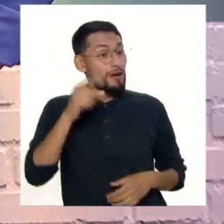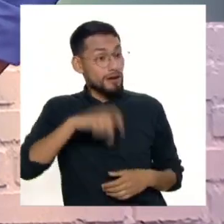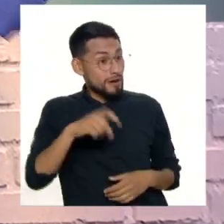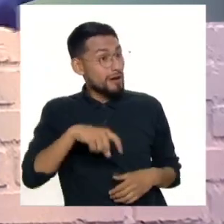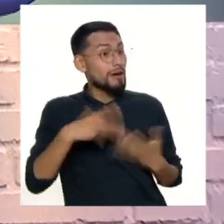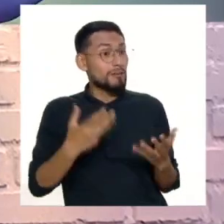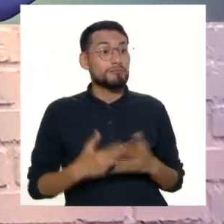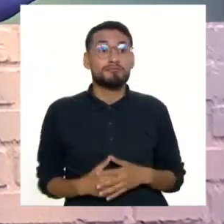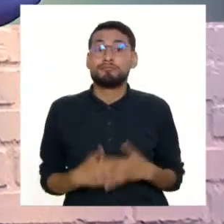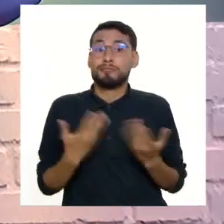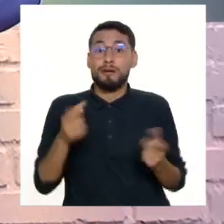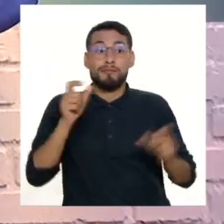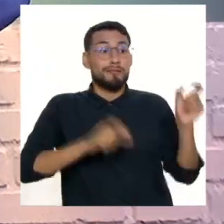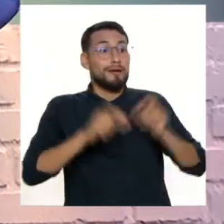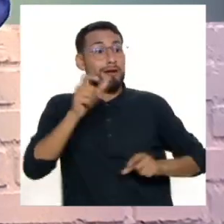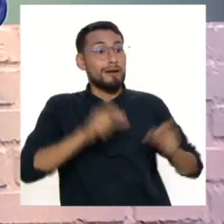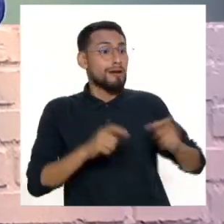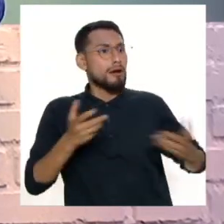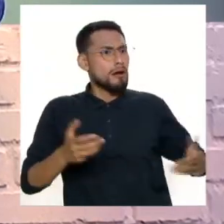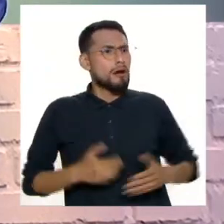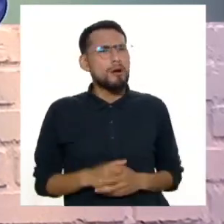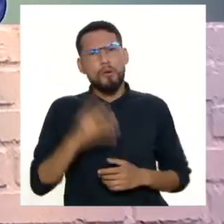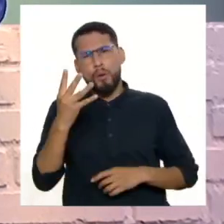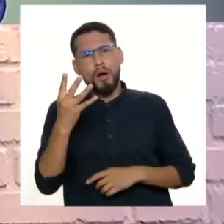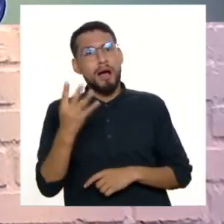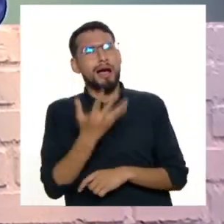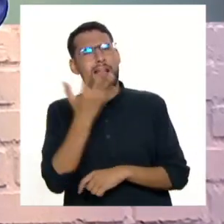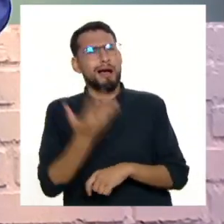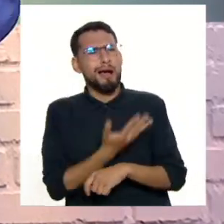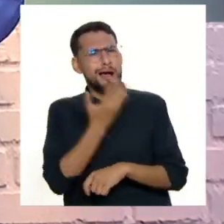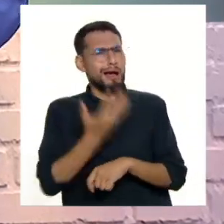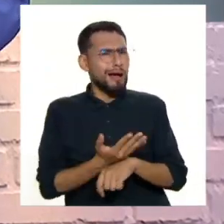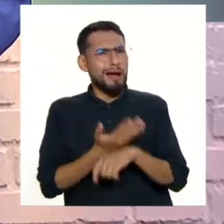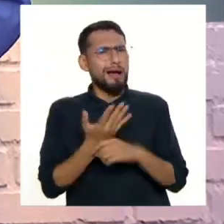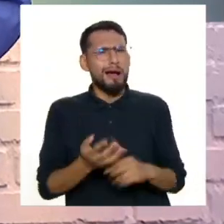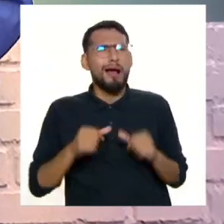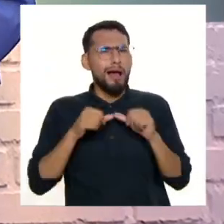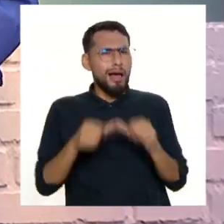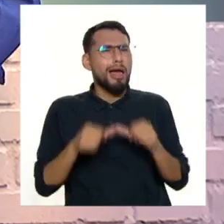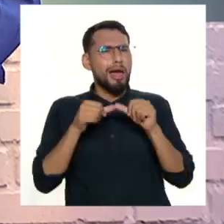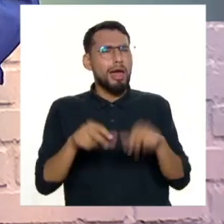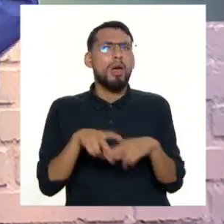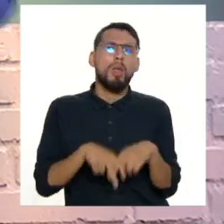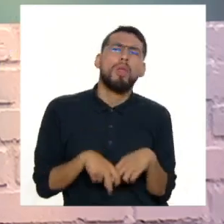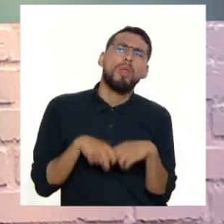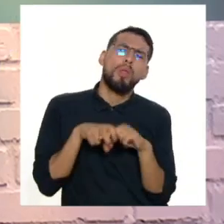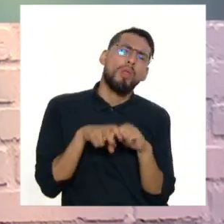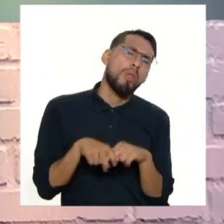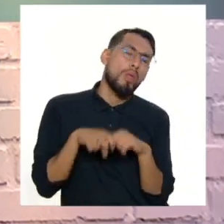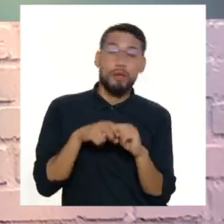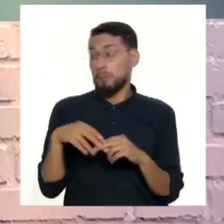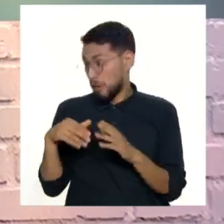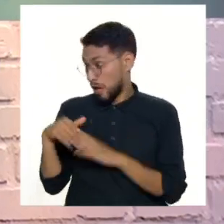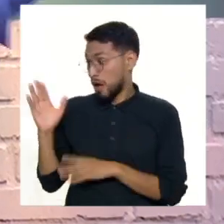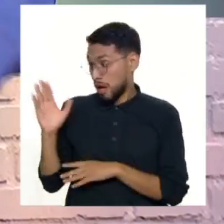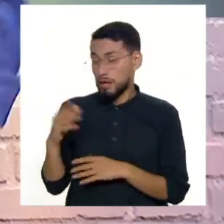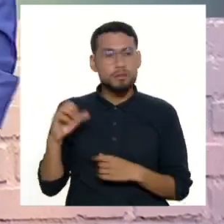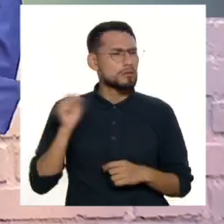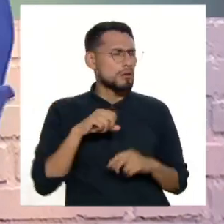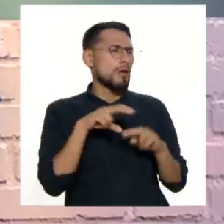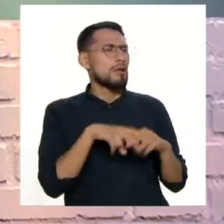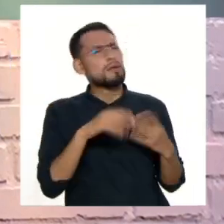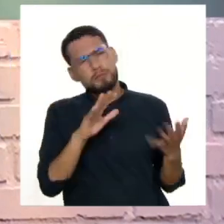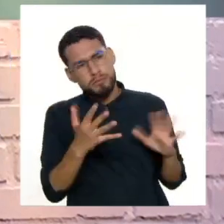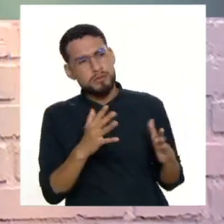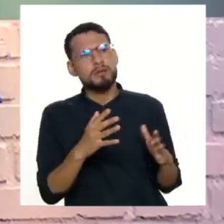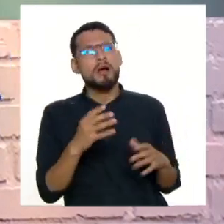necesario, además, porque muchas personas pasan 4 o 5 horas seguidas, ininterrumpidas, sentados. Hasta más, ¿ah? Hasta más, pero digamos